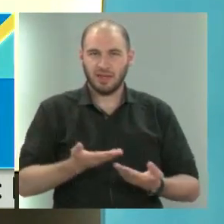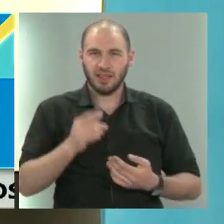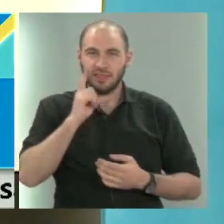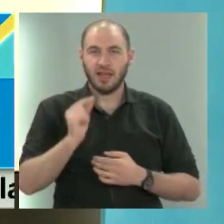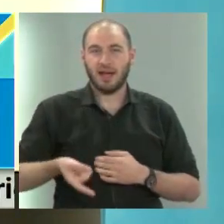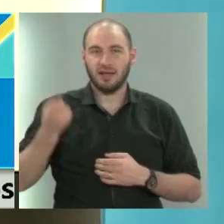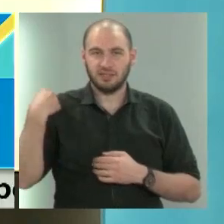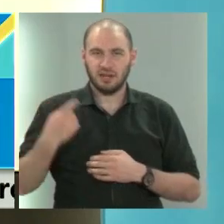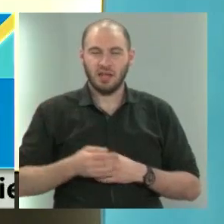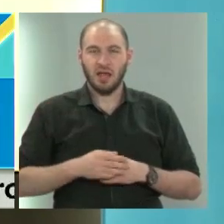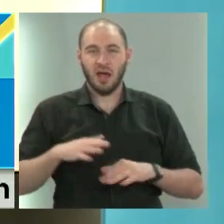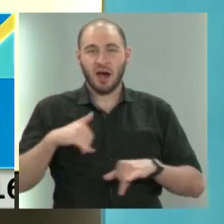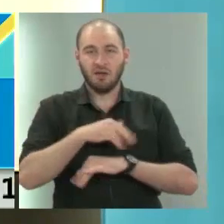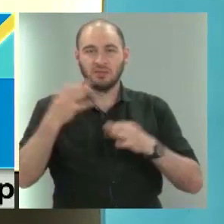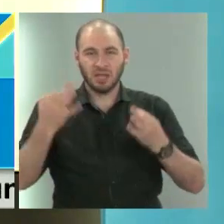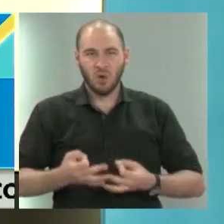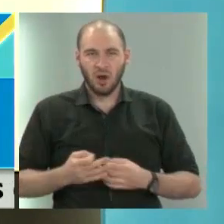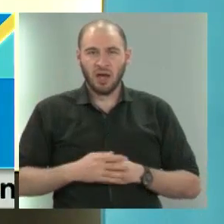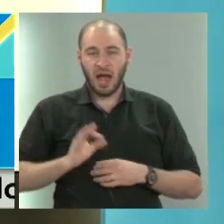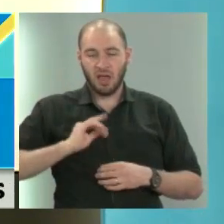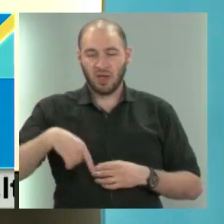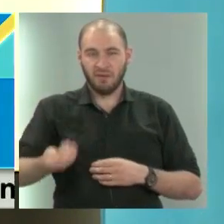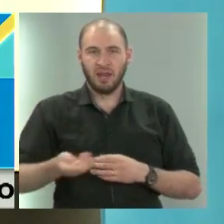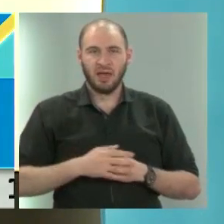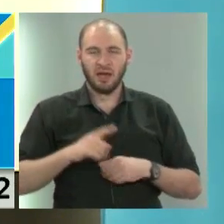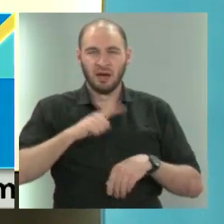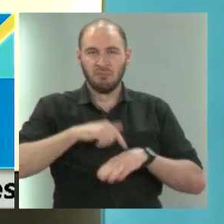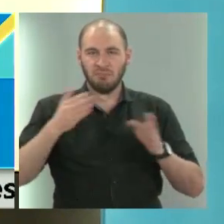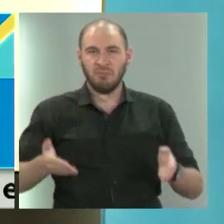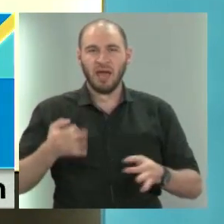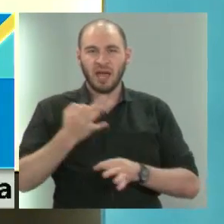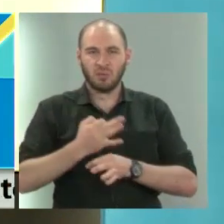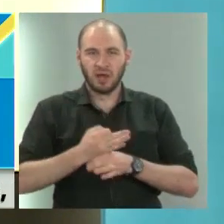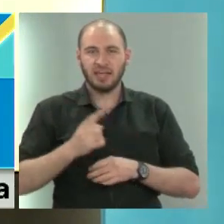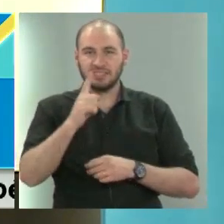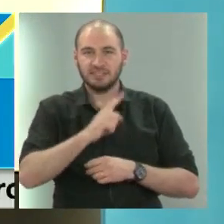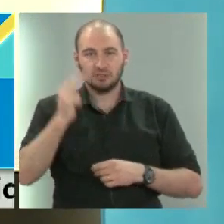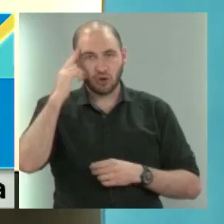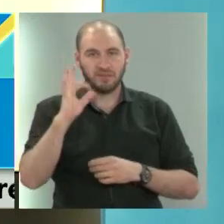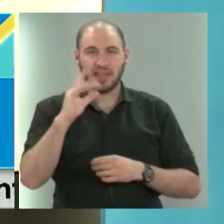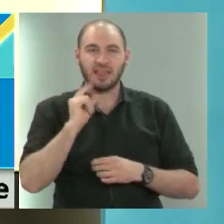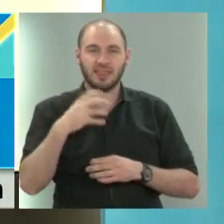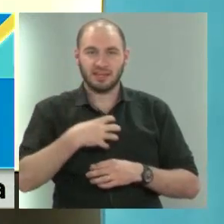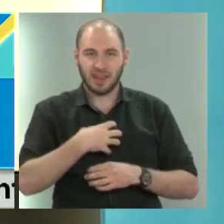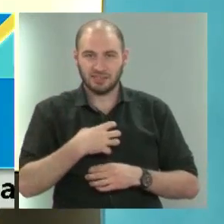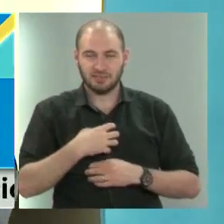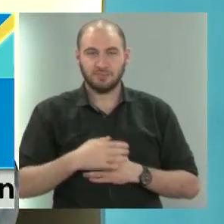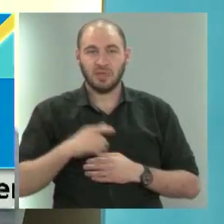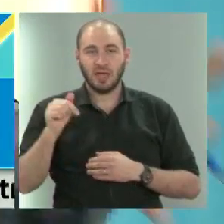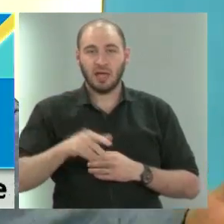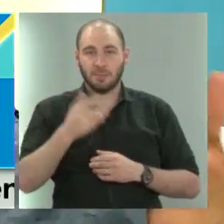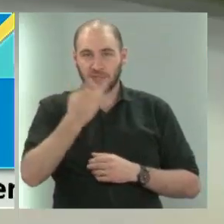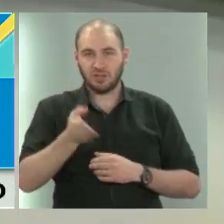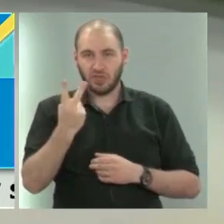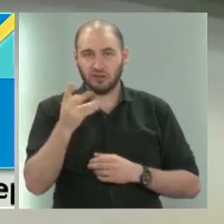día de ayer, cuando confirmó que a partir del año que viene el ciclo lectivo va a tener 190 días de clases. Para eso hemos traído a